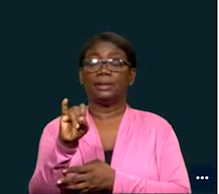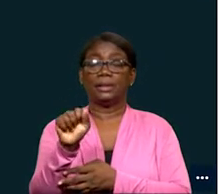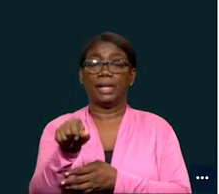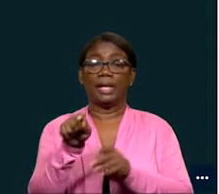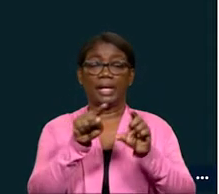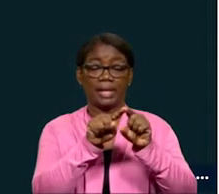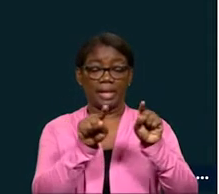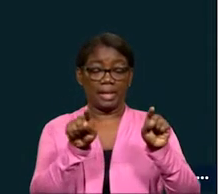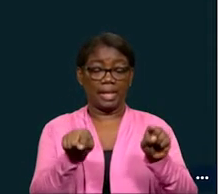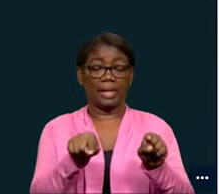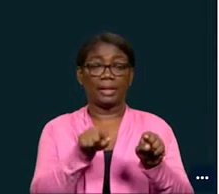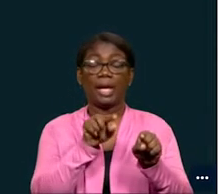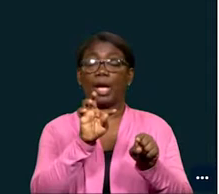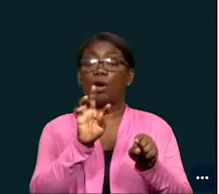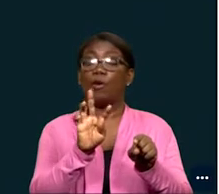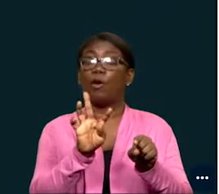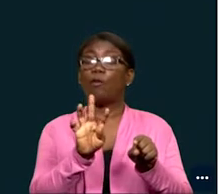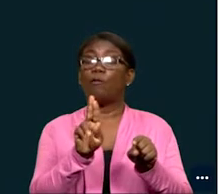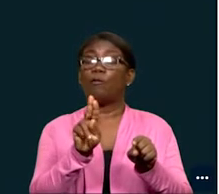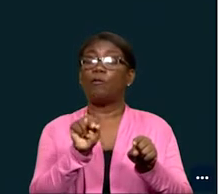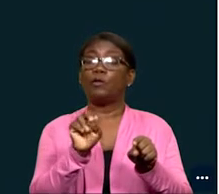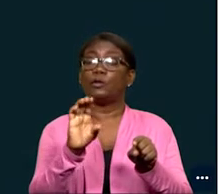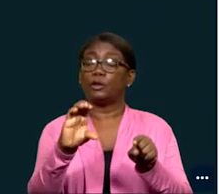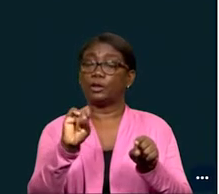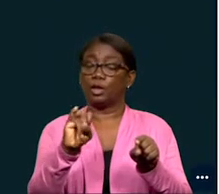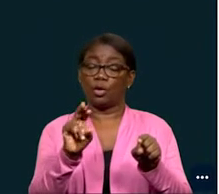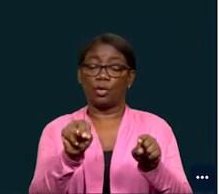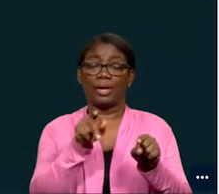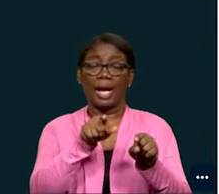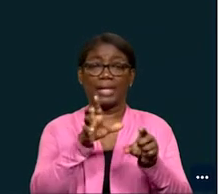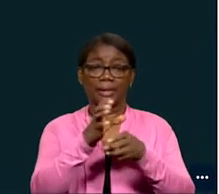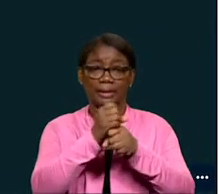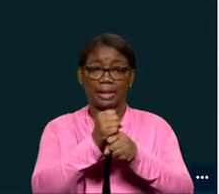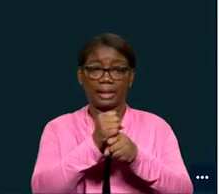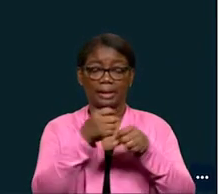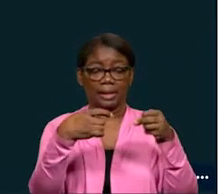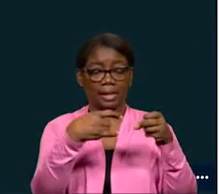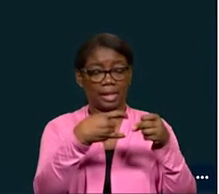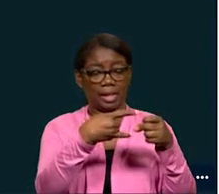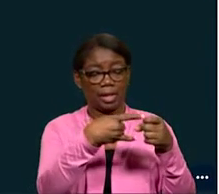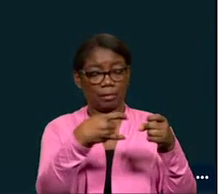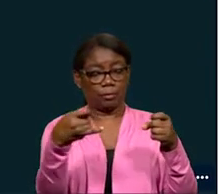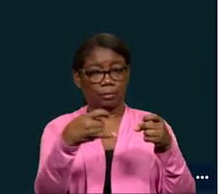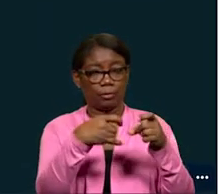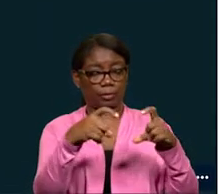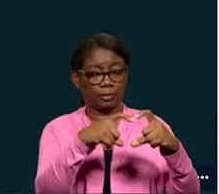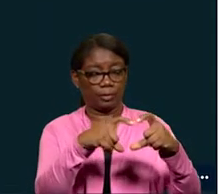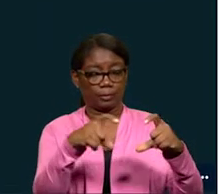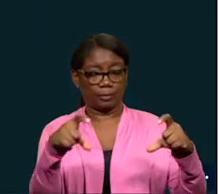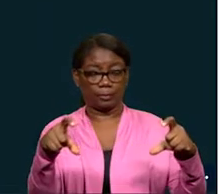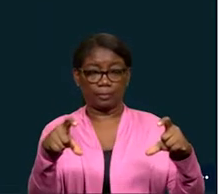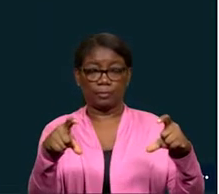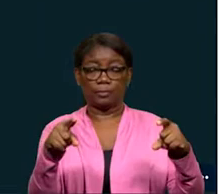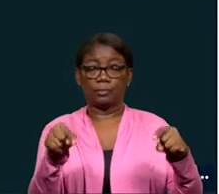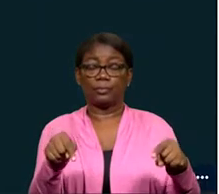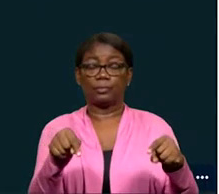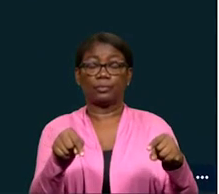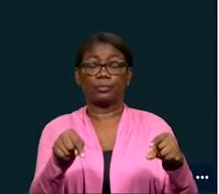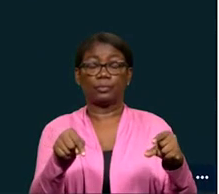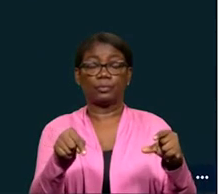función de hacer que la tensión que recibe